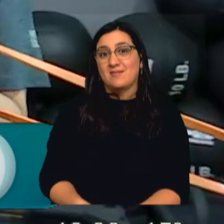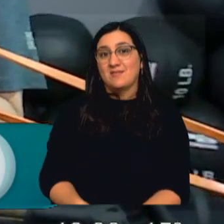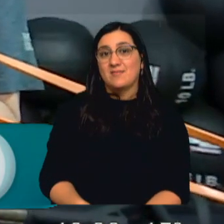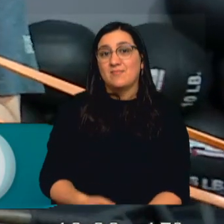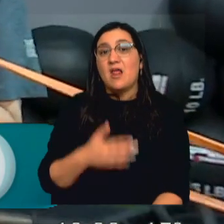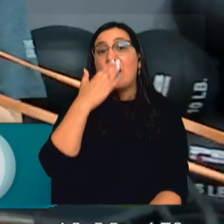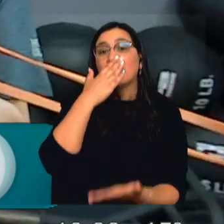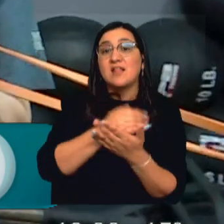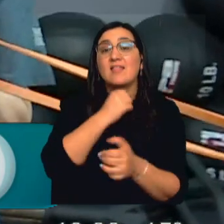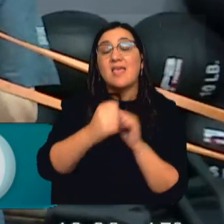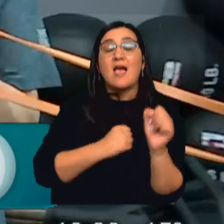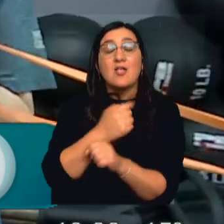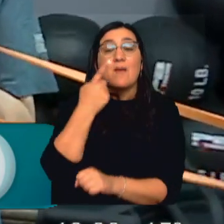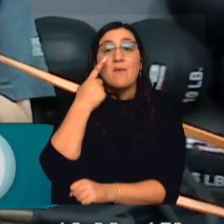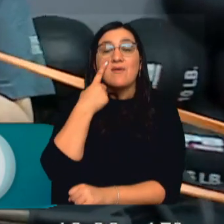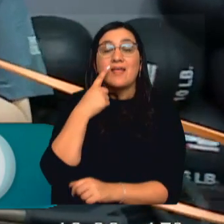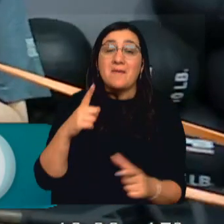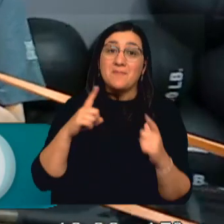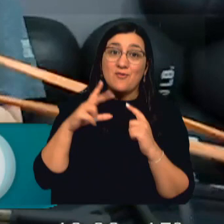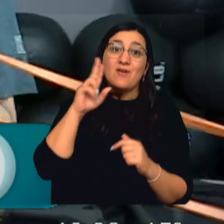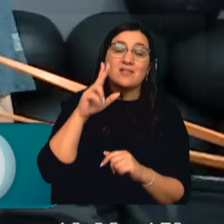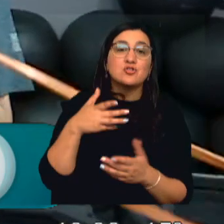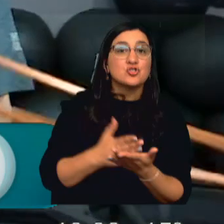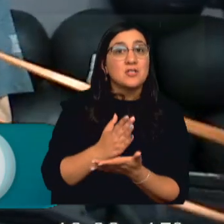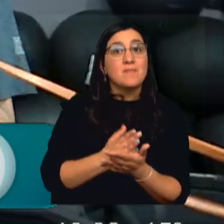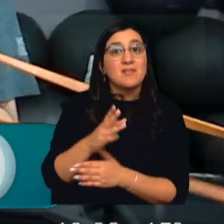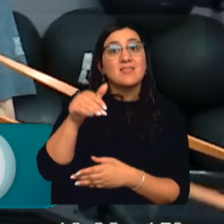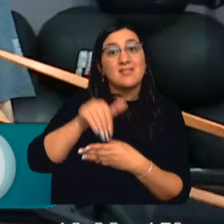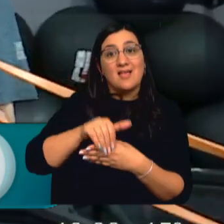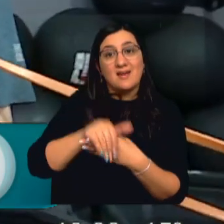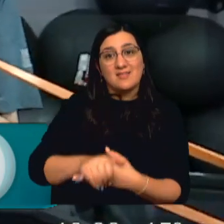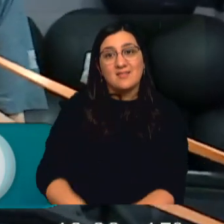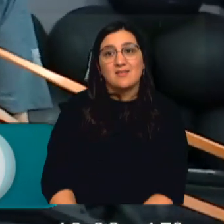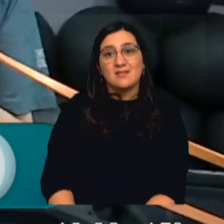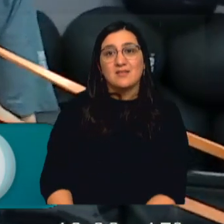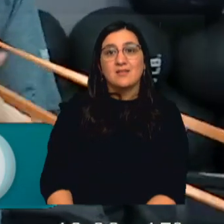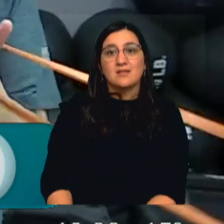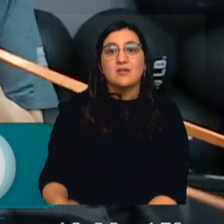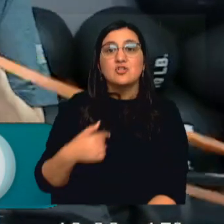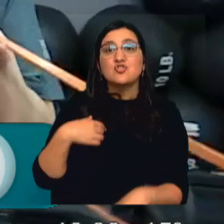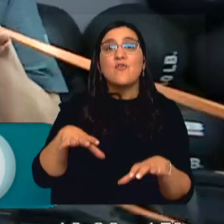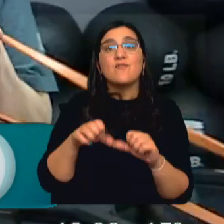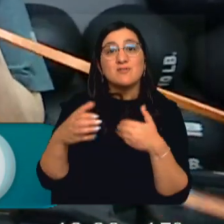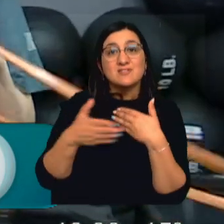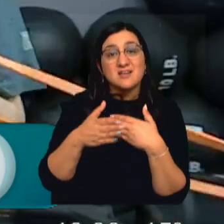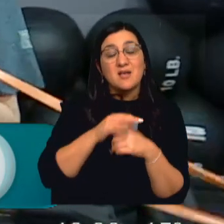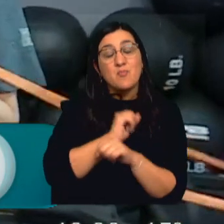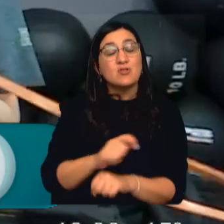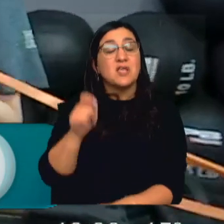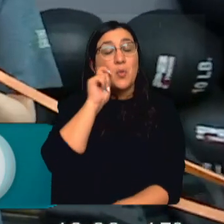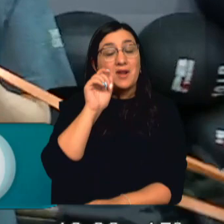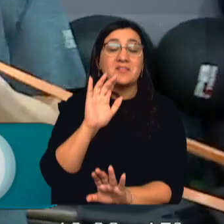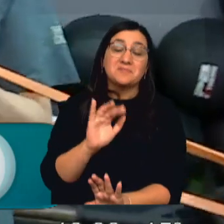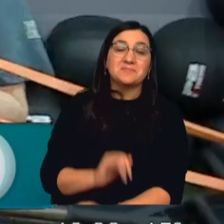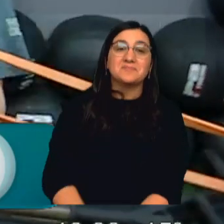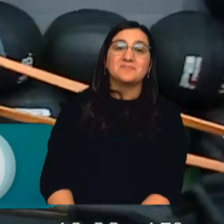año veremos. Bueno, espero verte entonces. Yo vengo de tarde, Dinora, por eso no me vas a ver. Ah, pero yo te veo cerca. Puedo pasar a saludar. Pasá que vengo a Pilates.